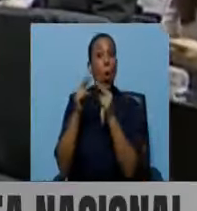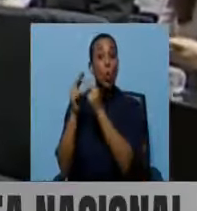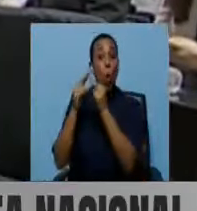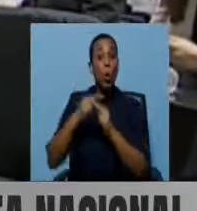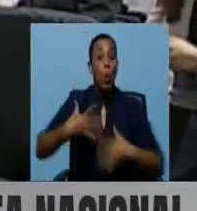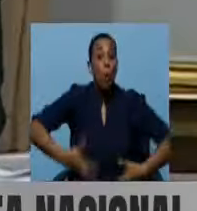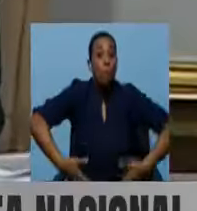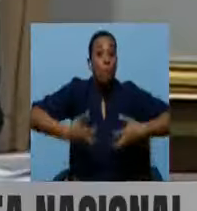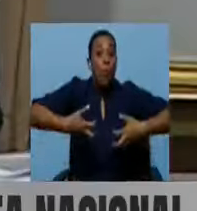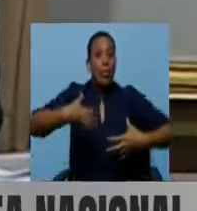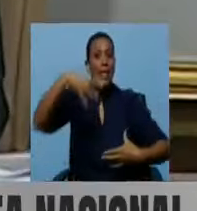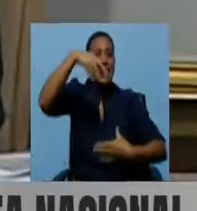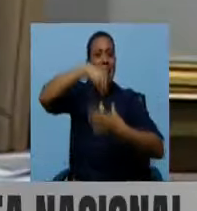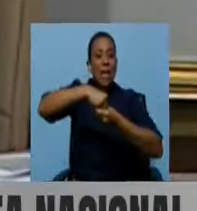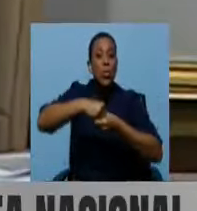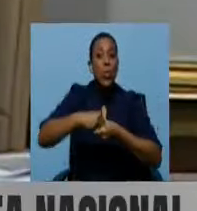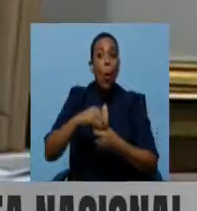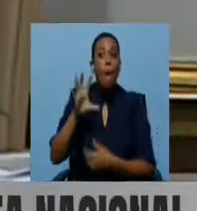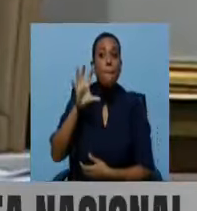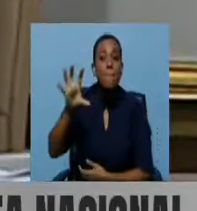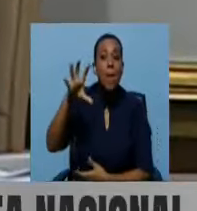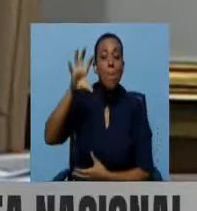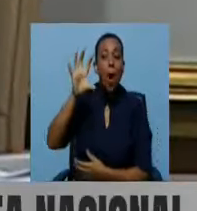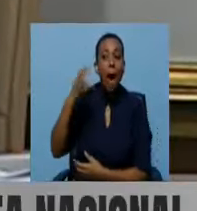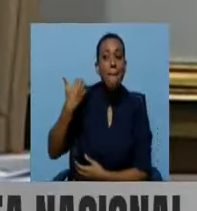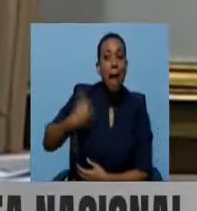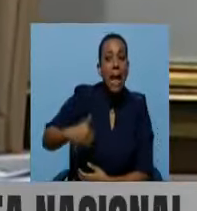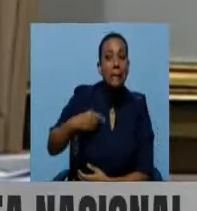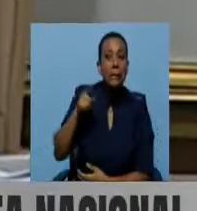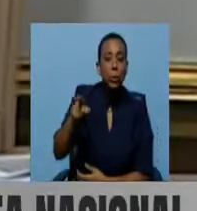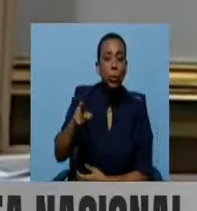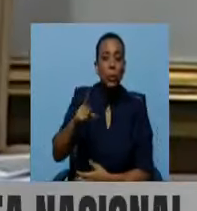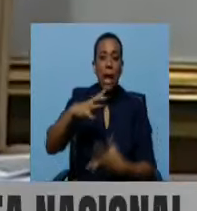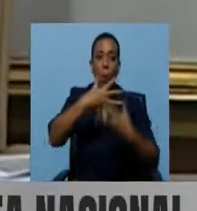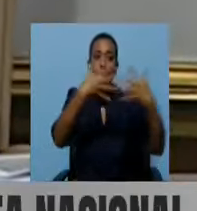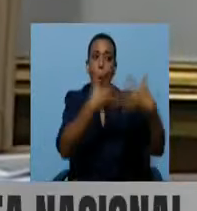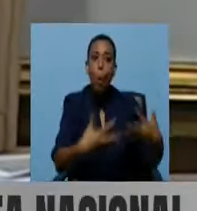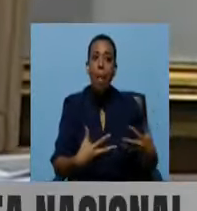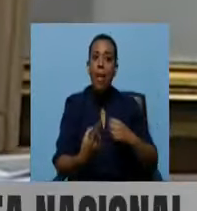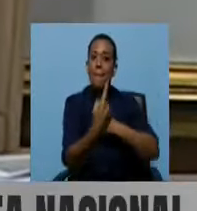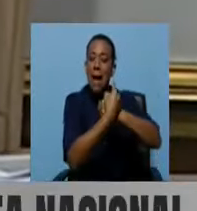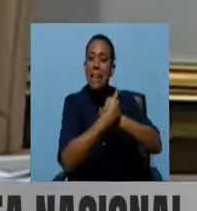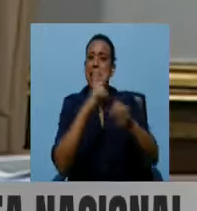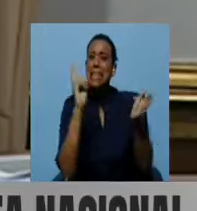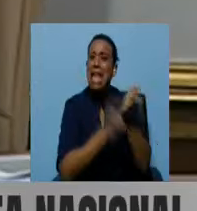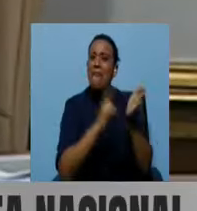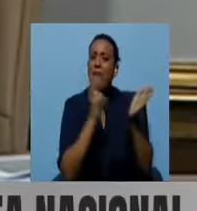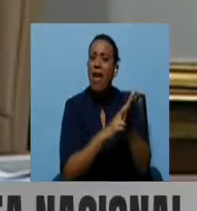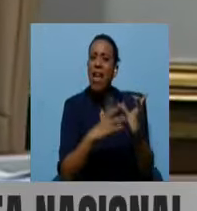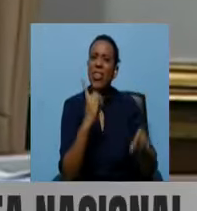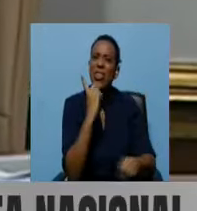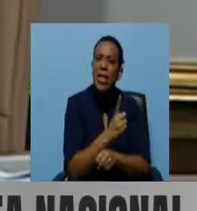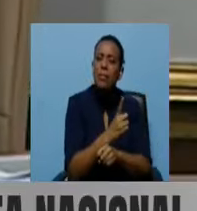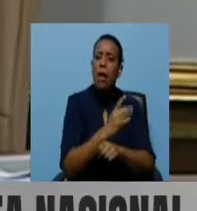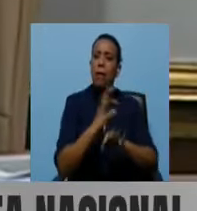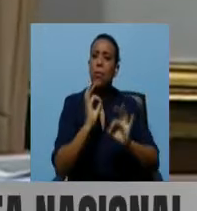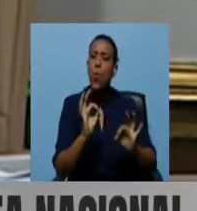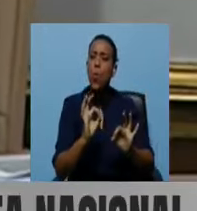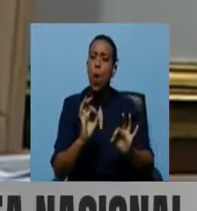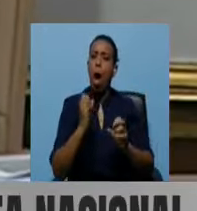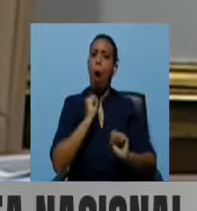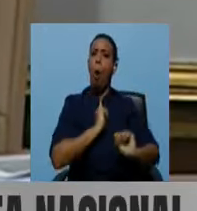sino que viven en las entrañas del monstruo, el monstruo del algoritmo, la verdadera dictadura contra